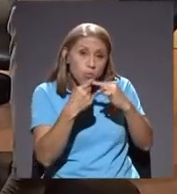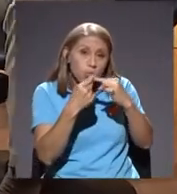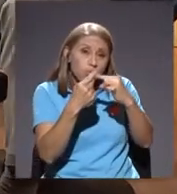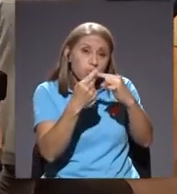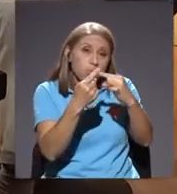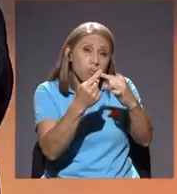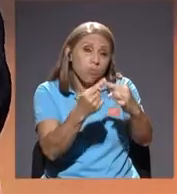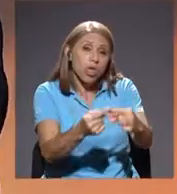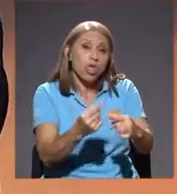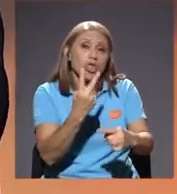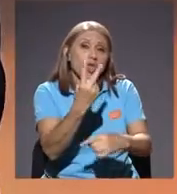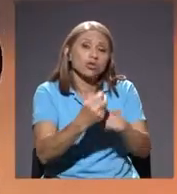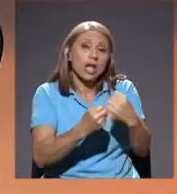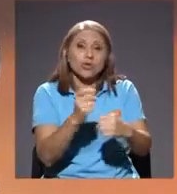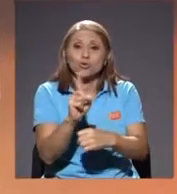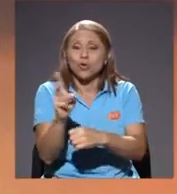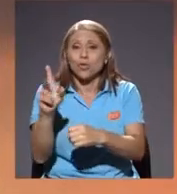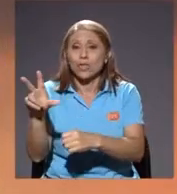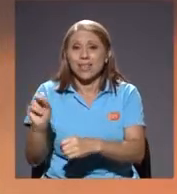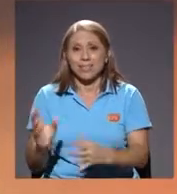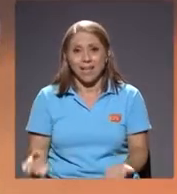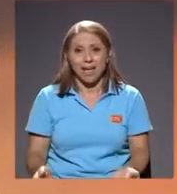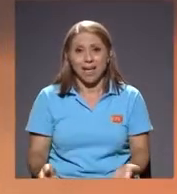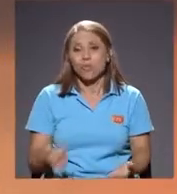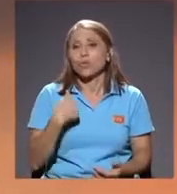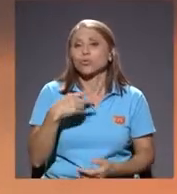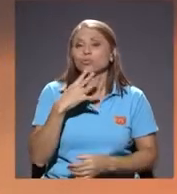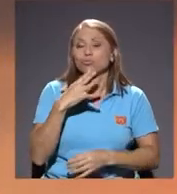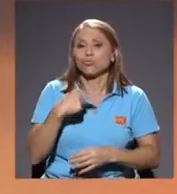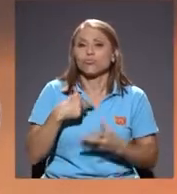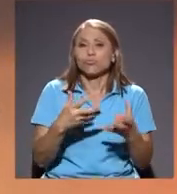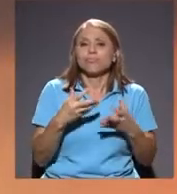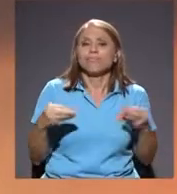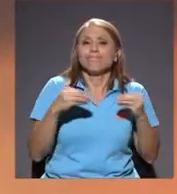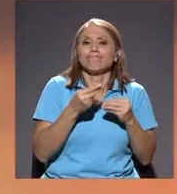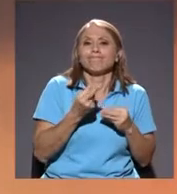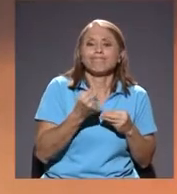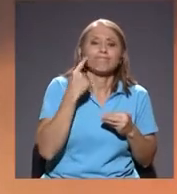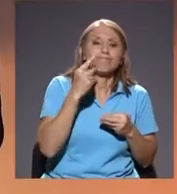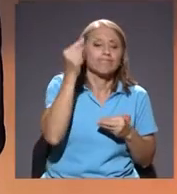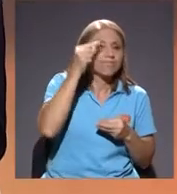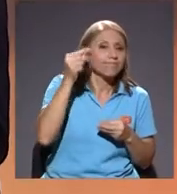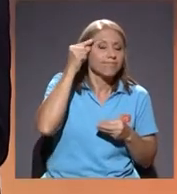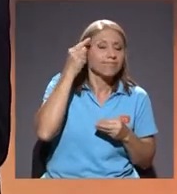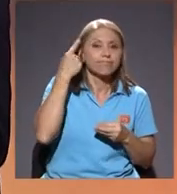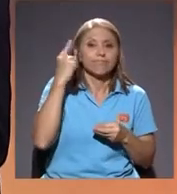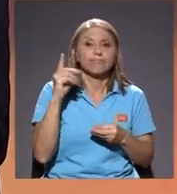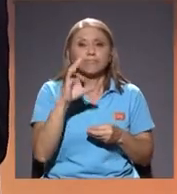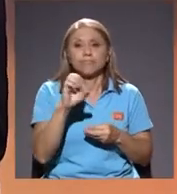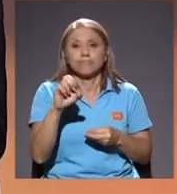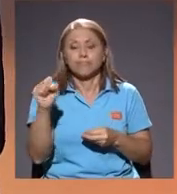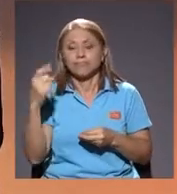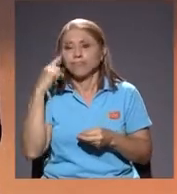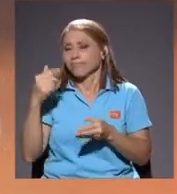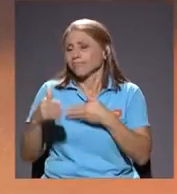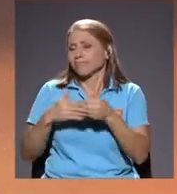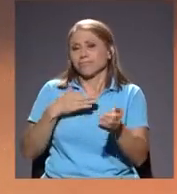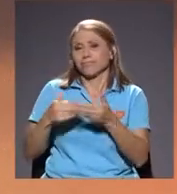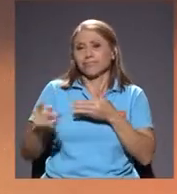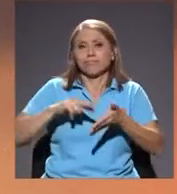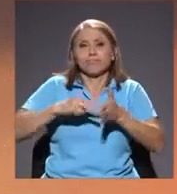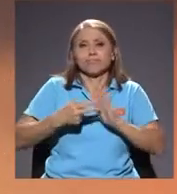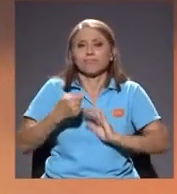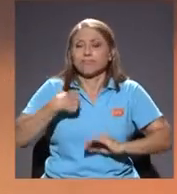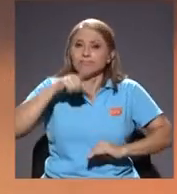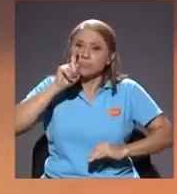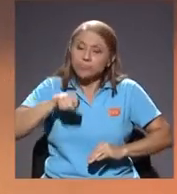más plata para el gobierno o para la caja o para cualquier otra actividad al mismo tiempo necesito estar hablando de cuáles son las reformas